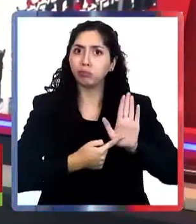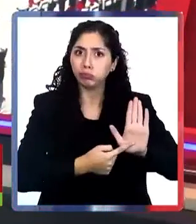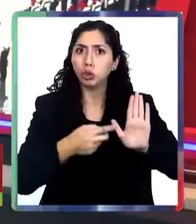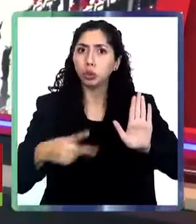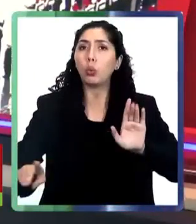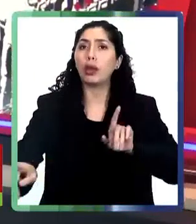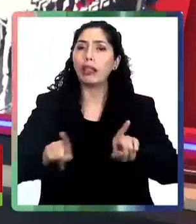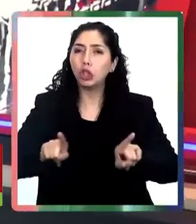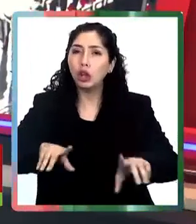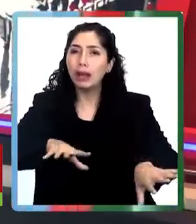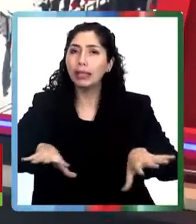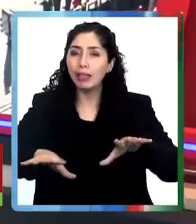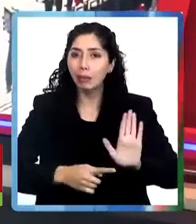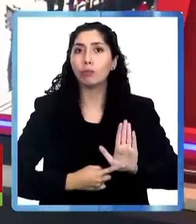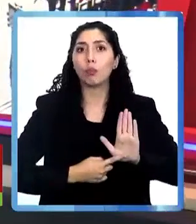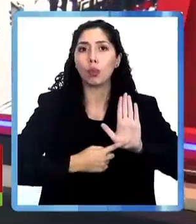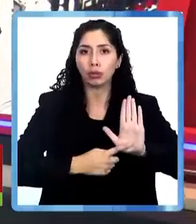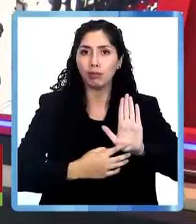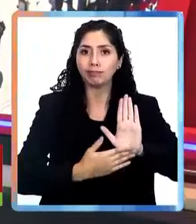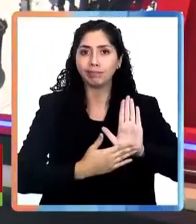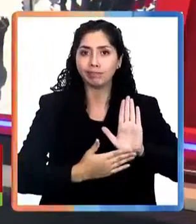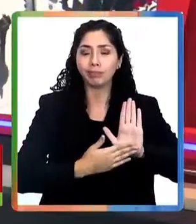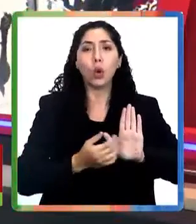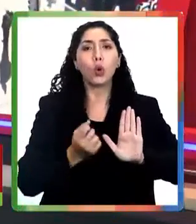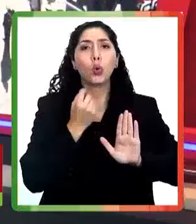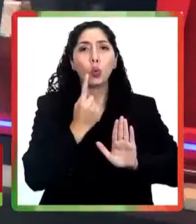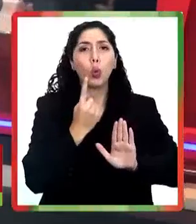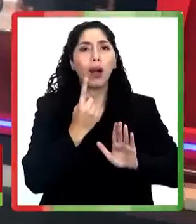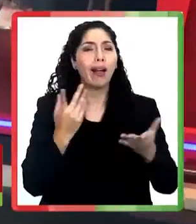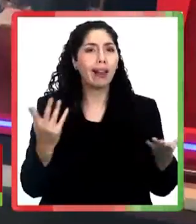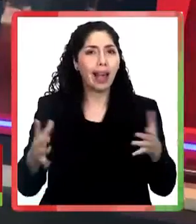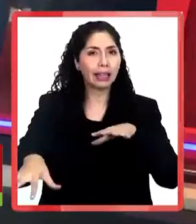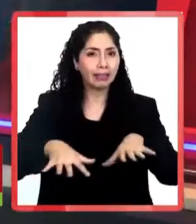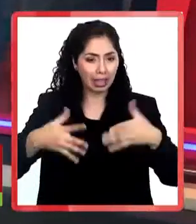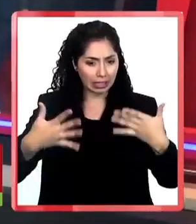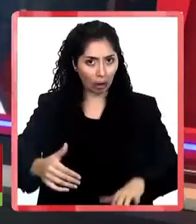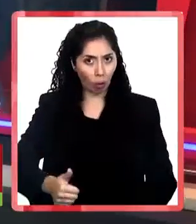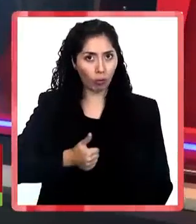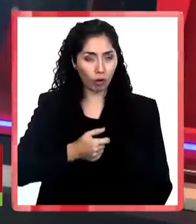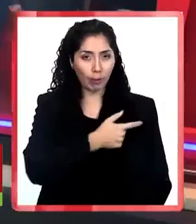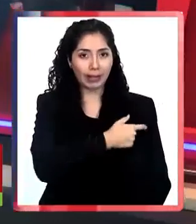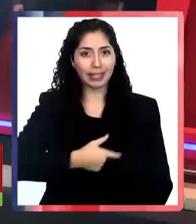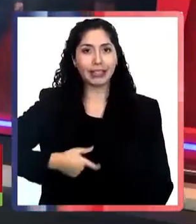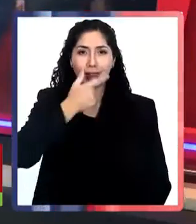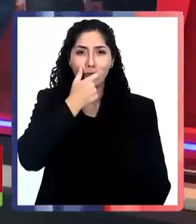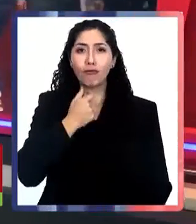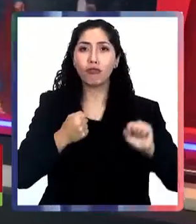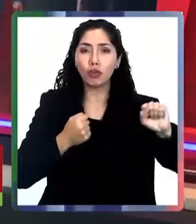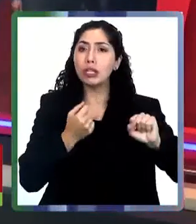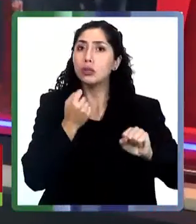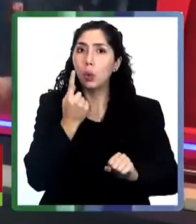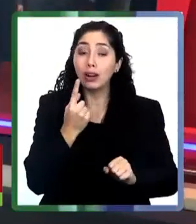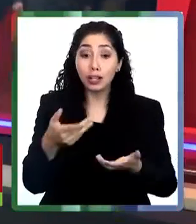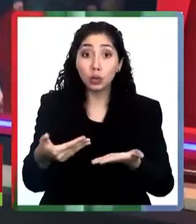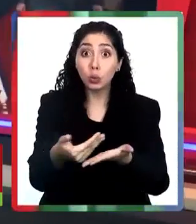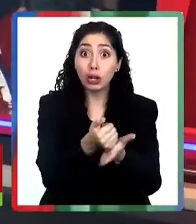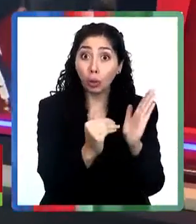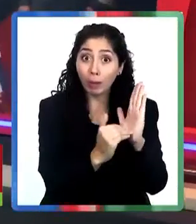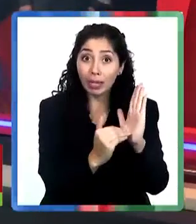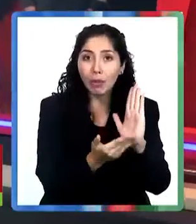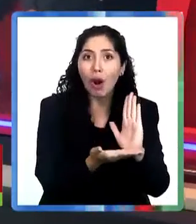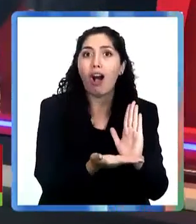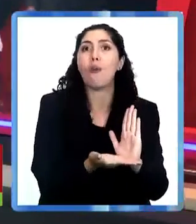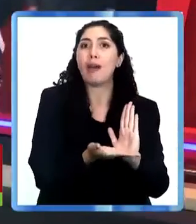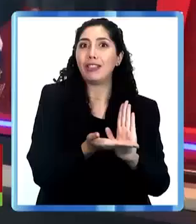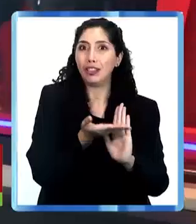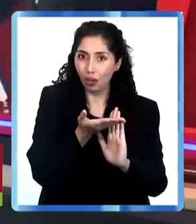cuenta de su gestión y fijar una hoja de ruta cuáles son las tareas cumplidas del presidente boris destacó el aumento de sueldo mínimo